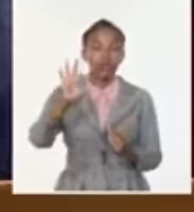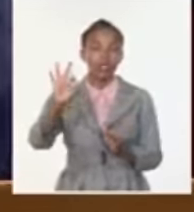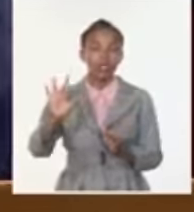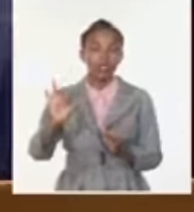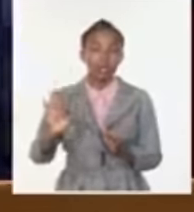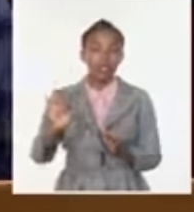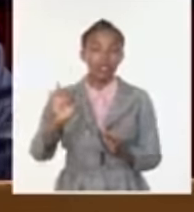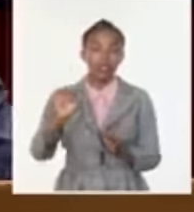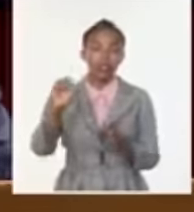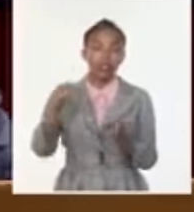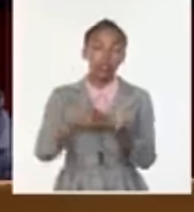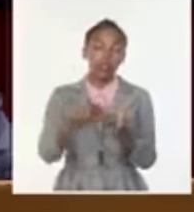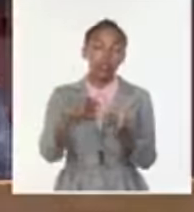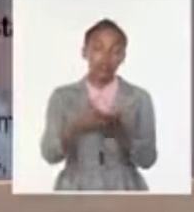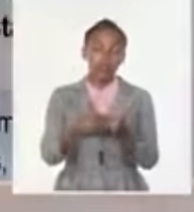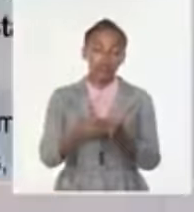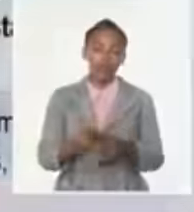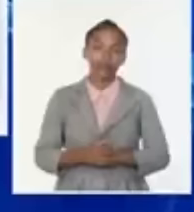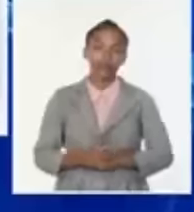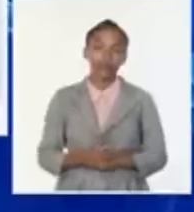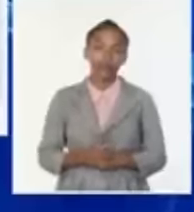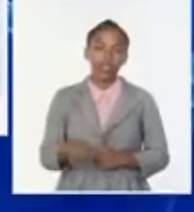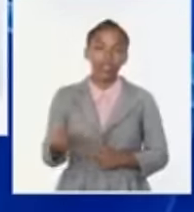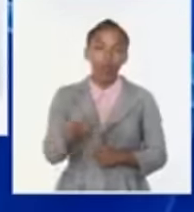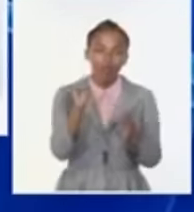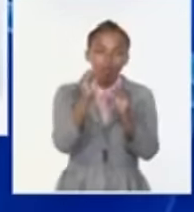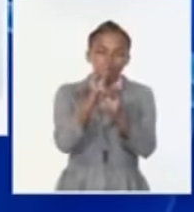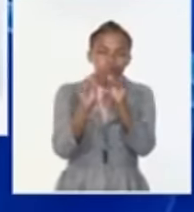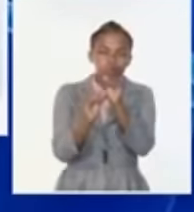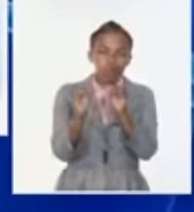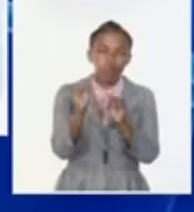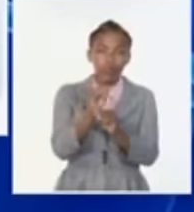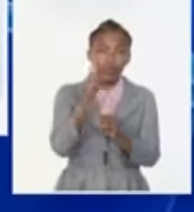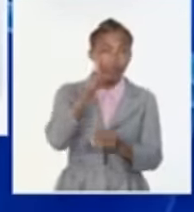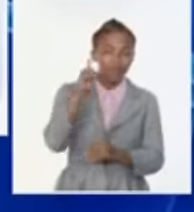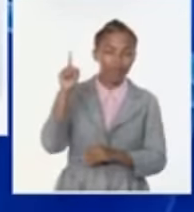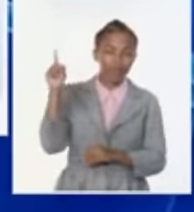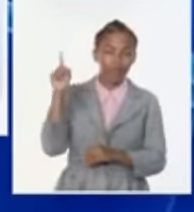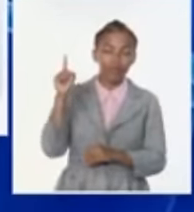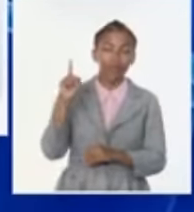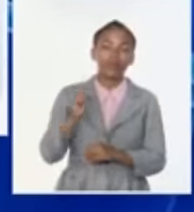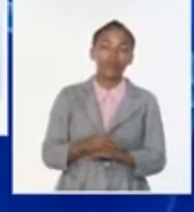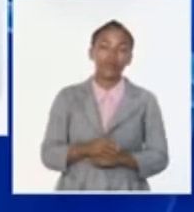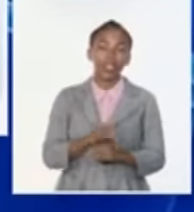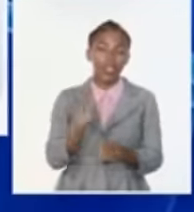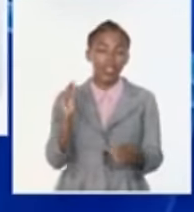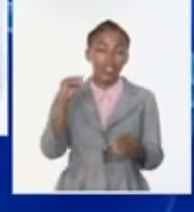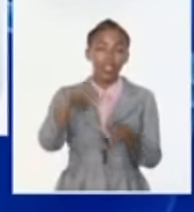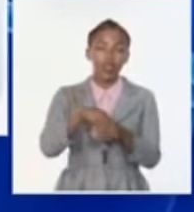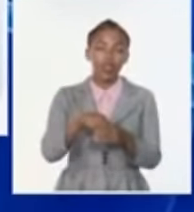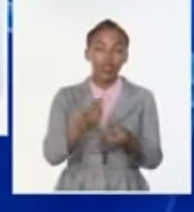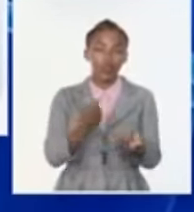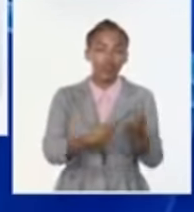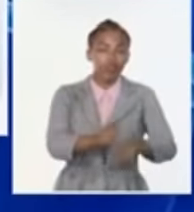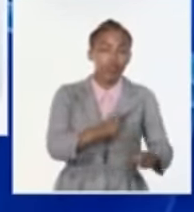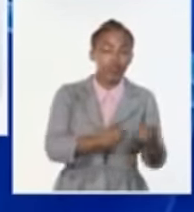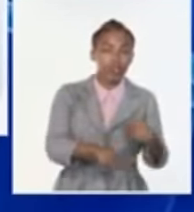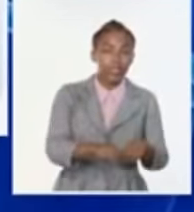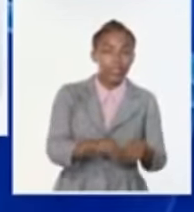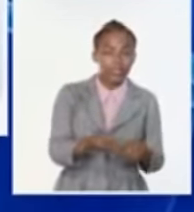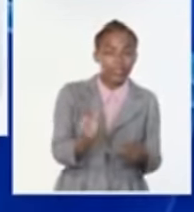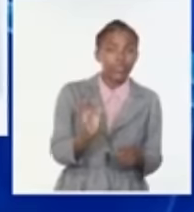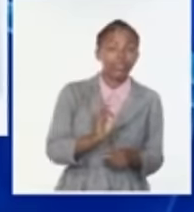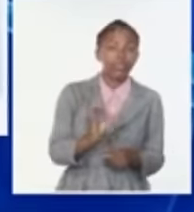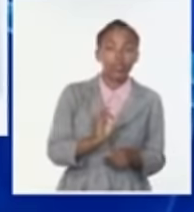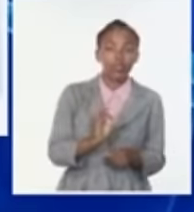millones. Fueron ajustadas varias partidas, por eso es el resultado, incluyendo inversiones que no se han ejecutado y que no se van a